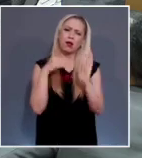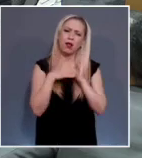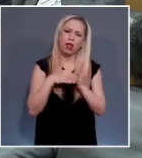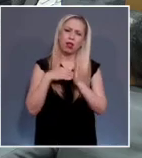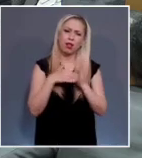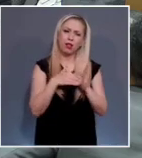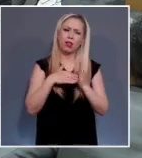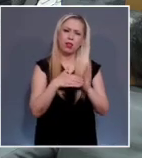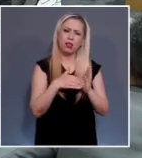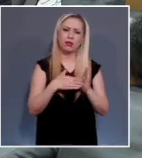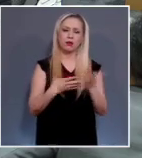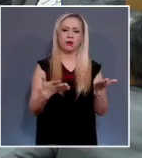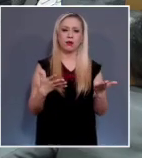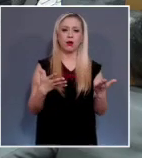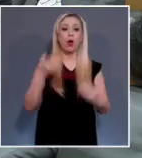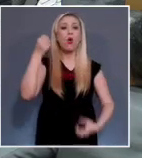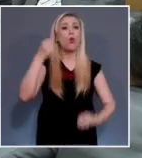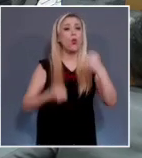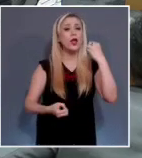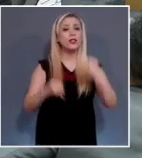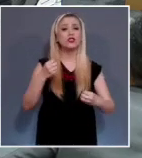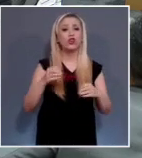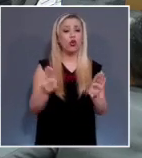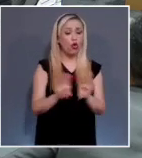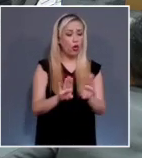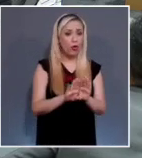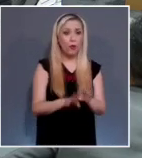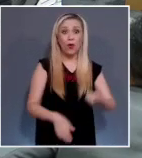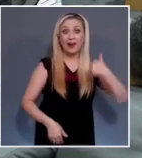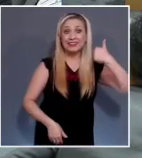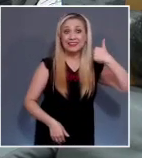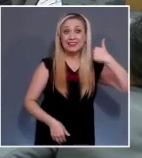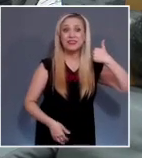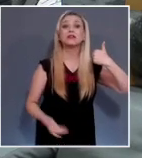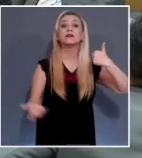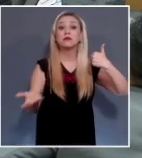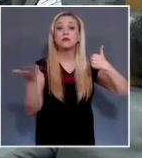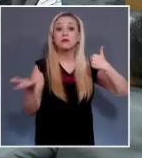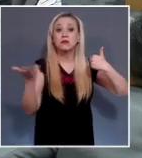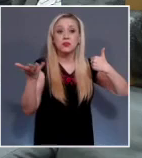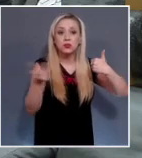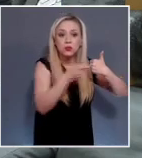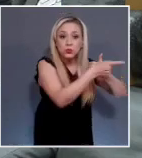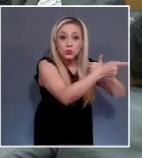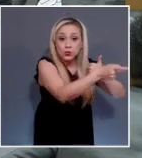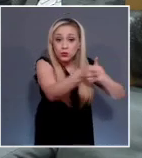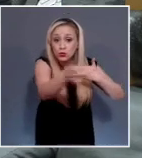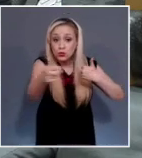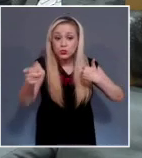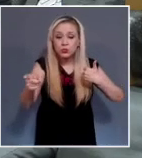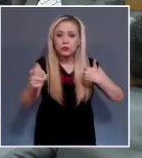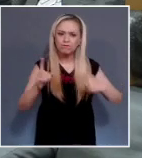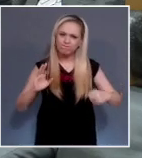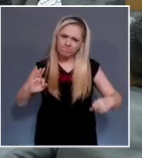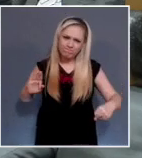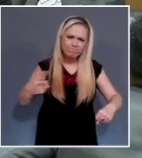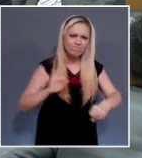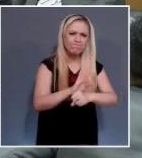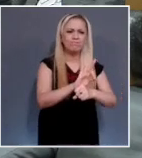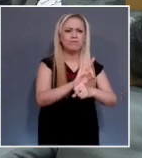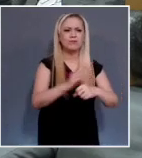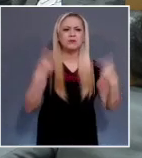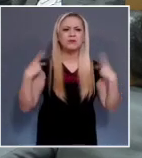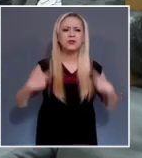juicios depende, en buena medida, de que ustedes defiendan los reclamos de las